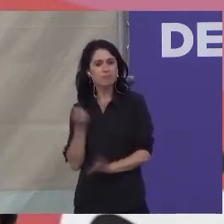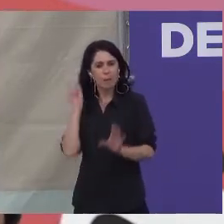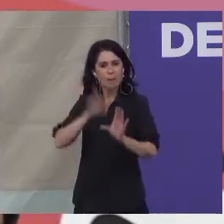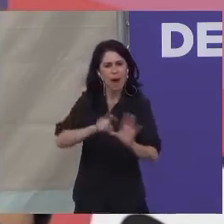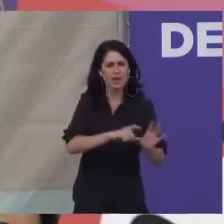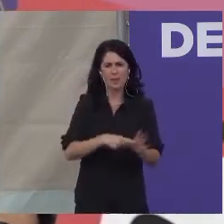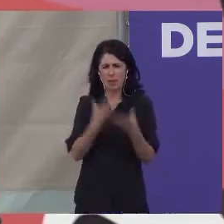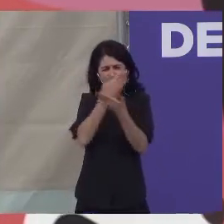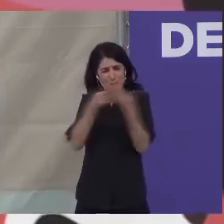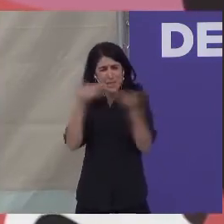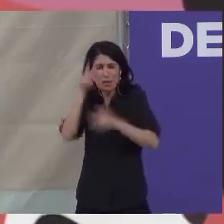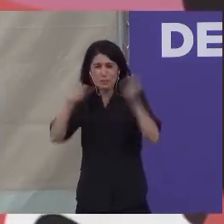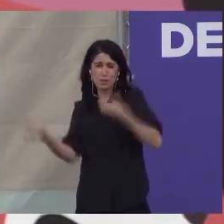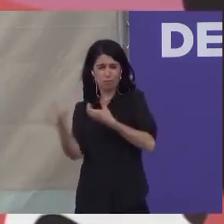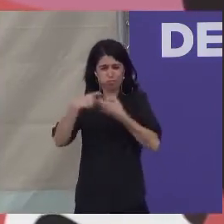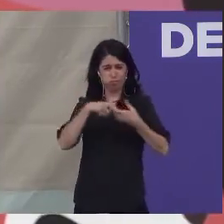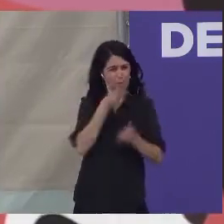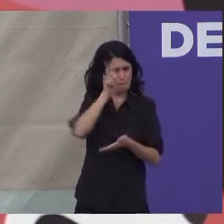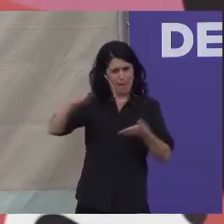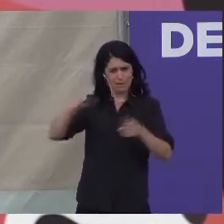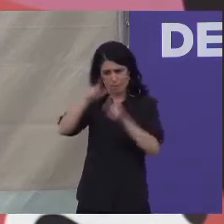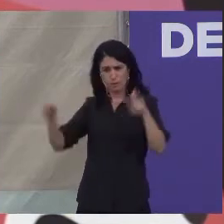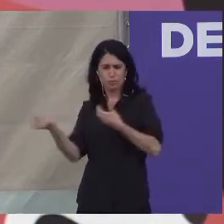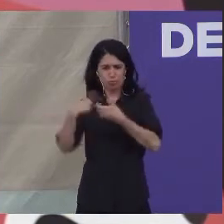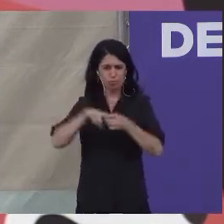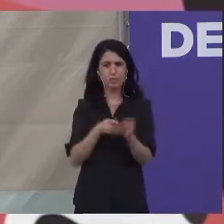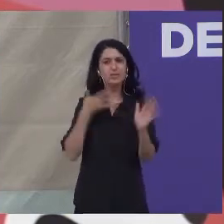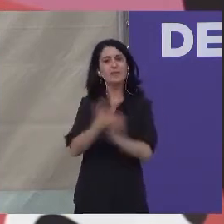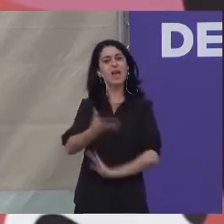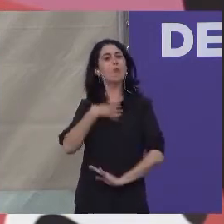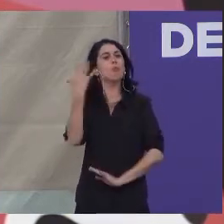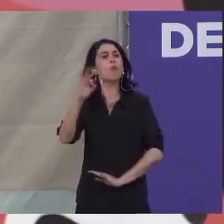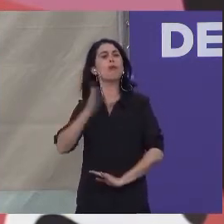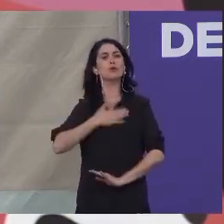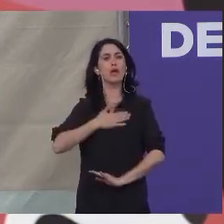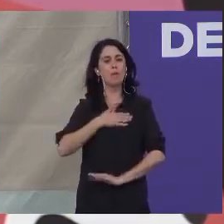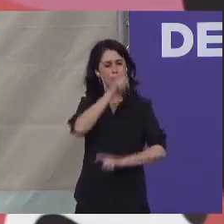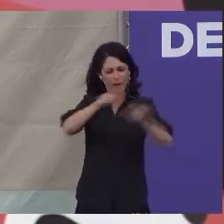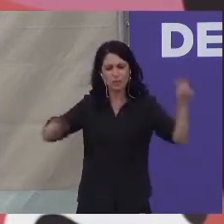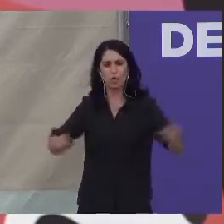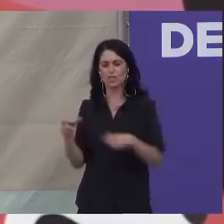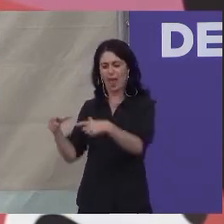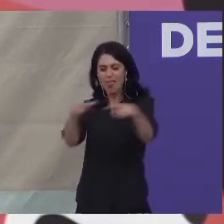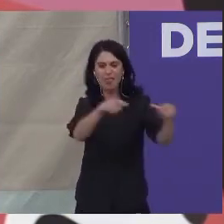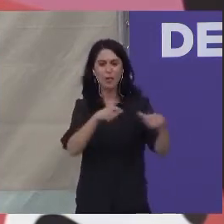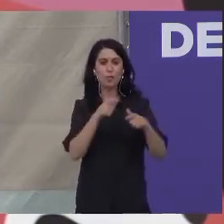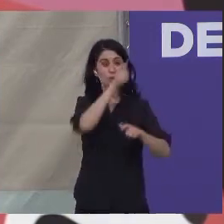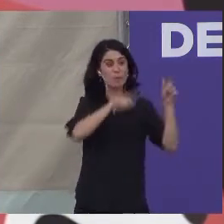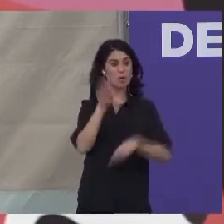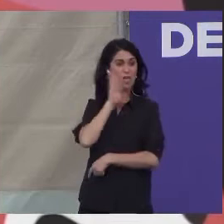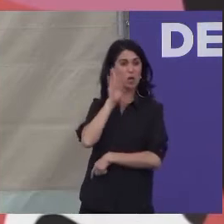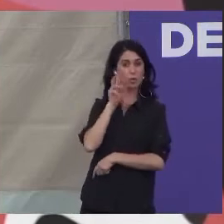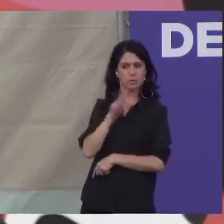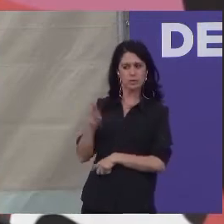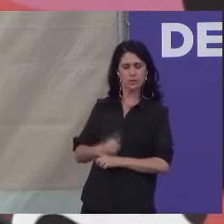participación de miles de personas. Era el Podemos de la gente, de los círculos. El Podemos que ponía nerviosos a los corruptos, el